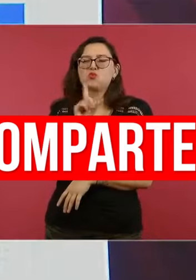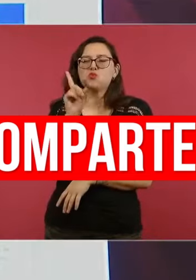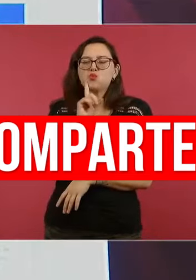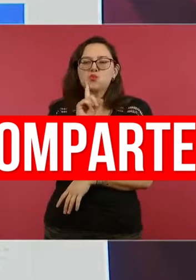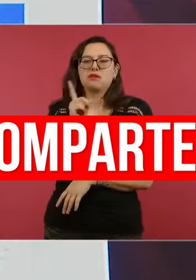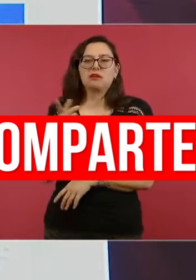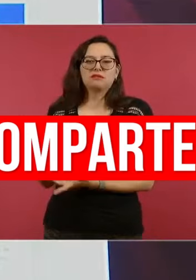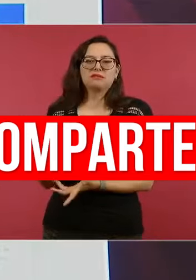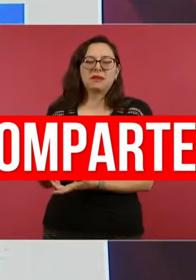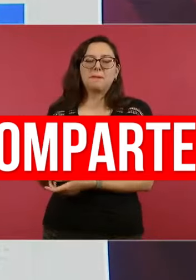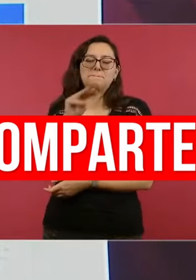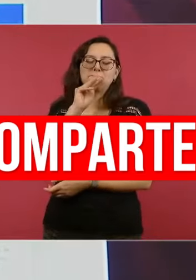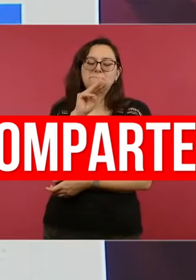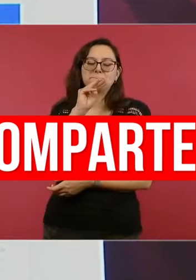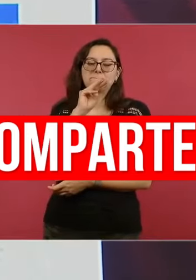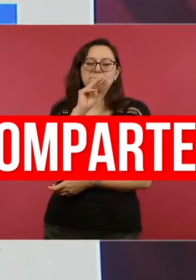de...